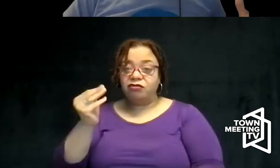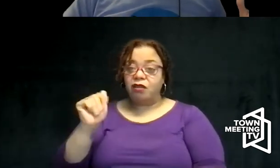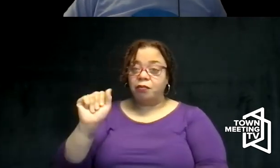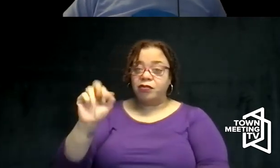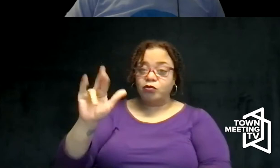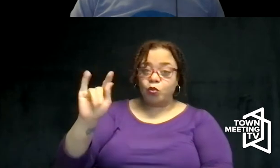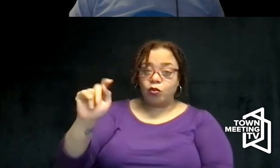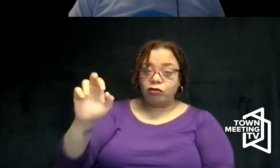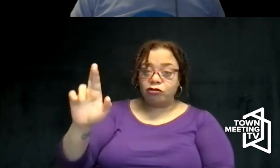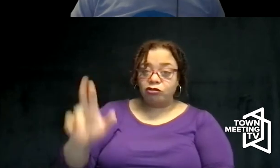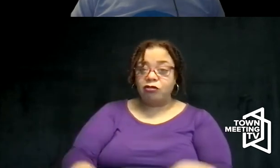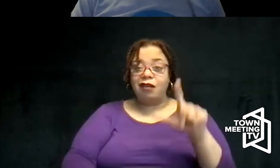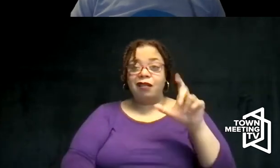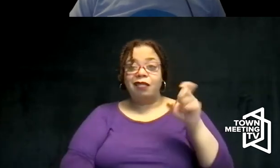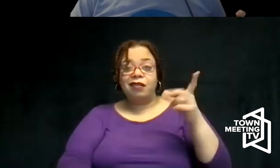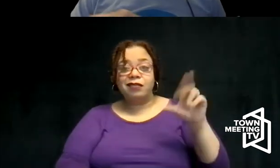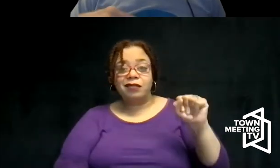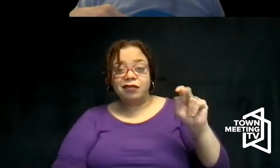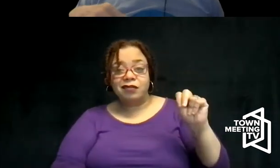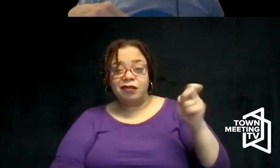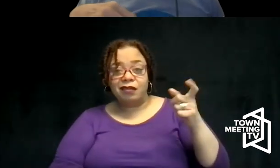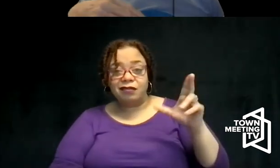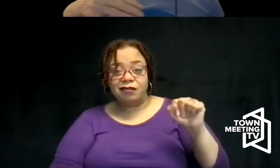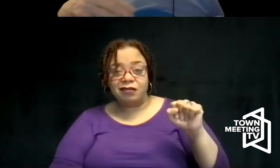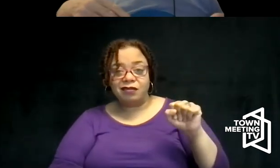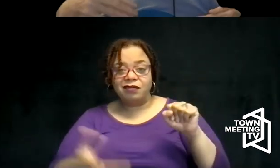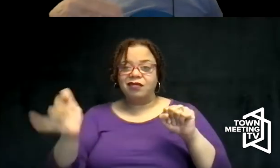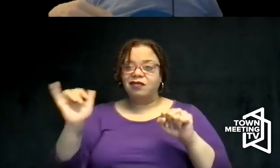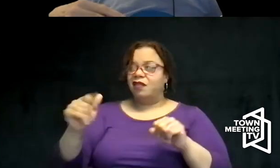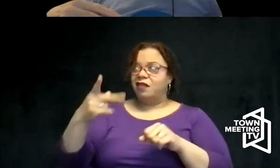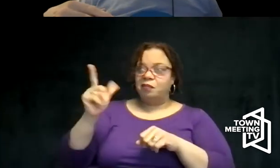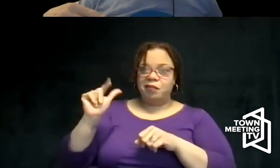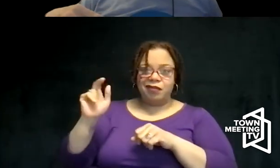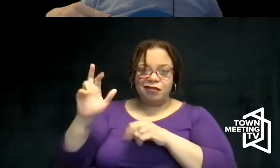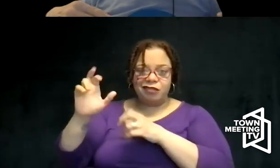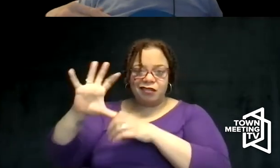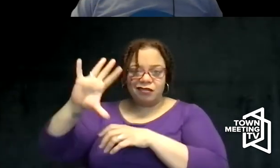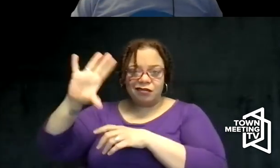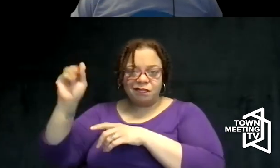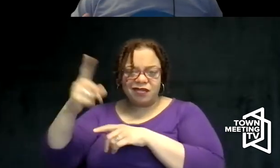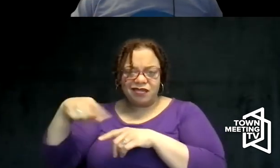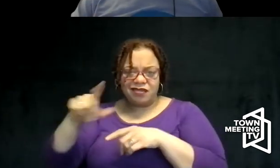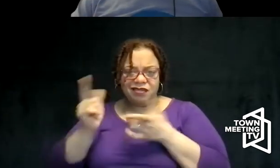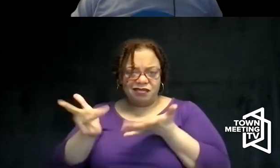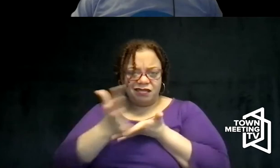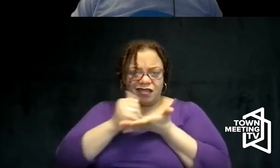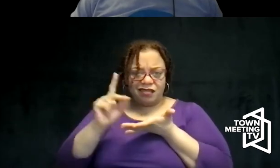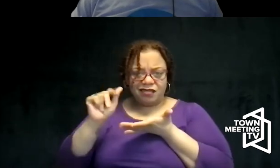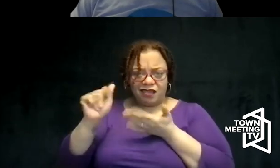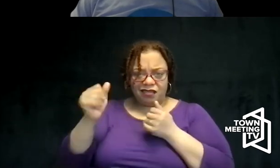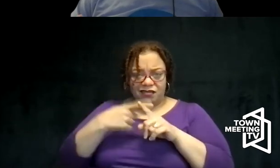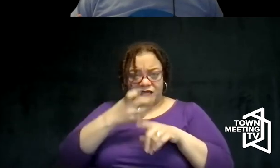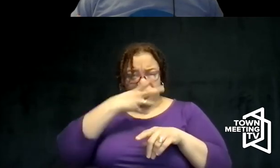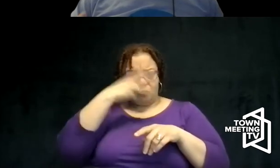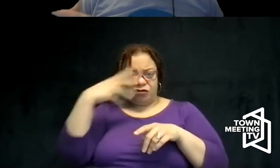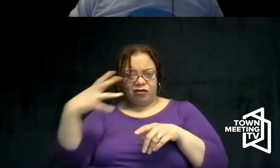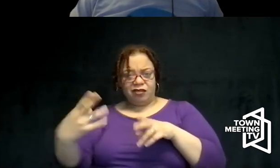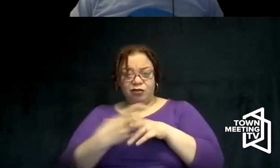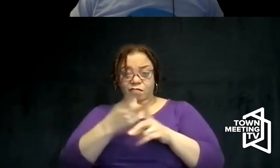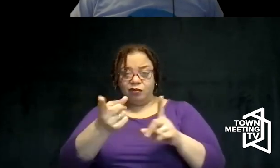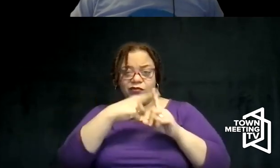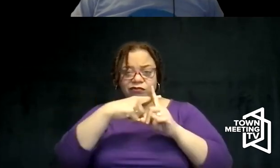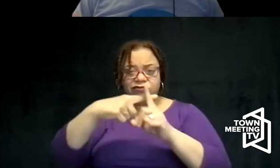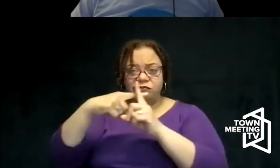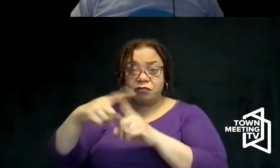de inmigrantes y usándolo para deportar a la gente, para ponerle cargos